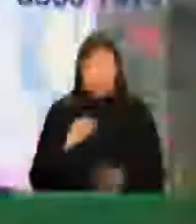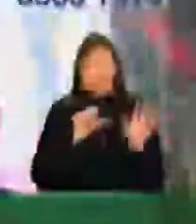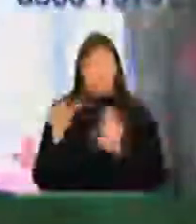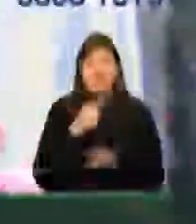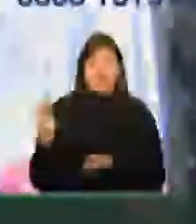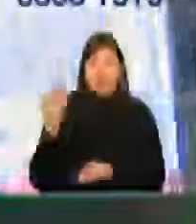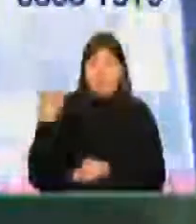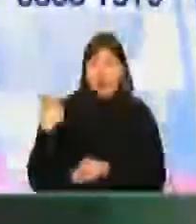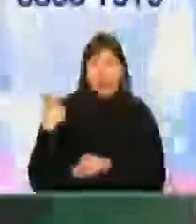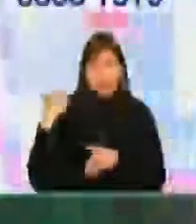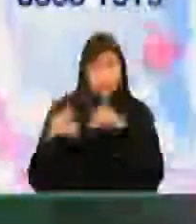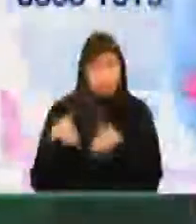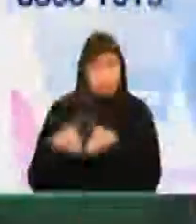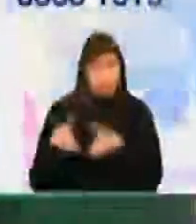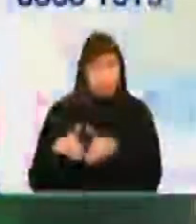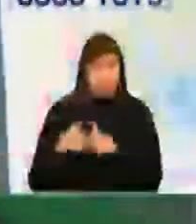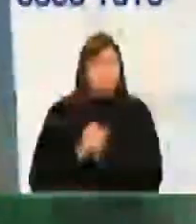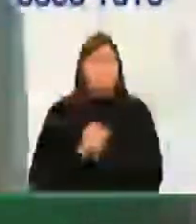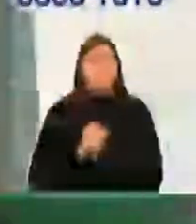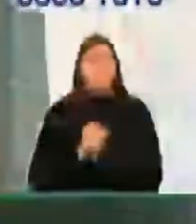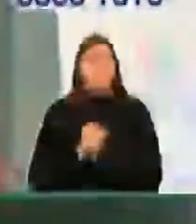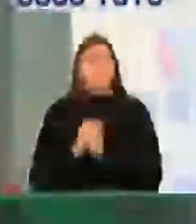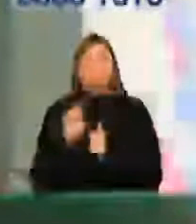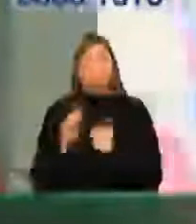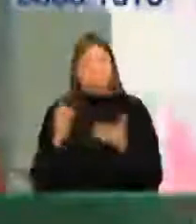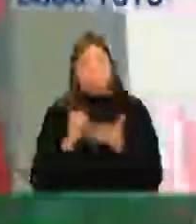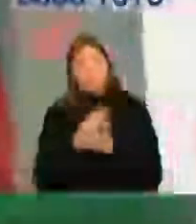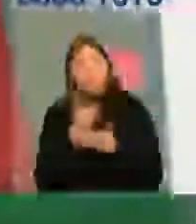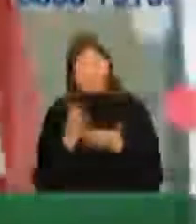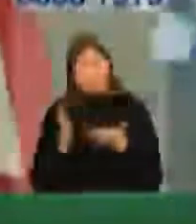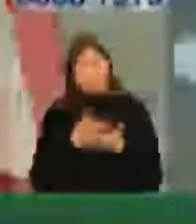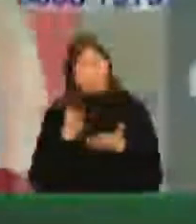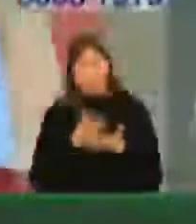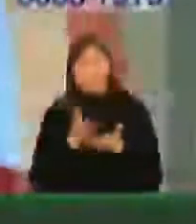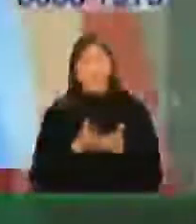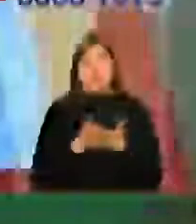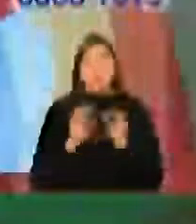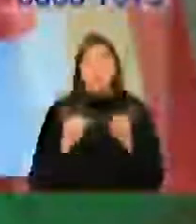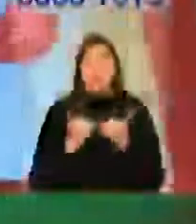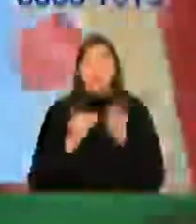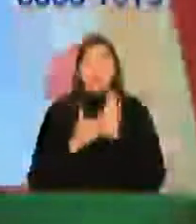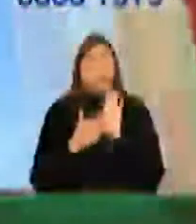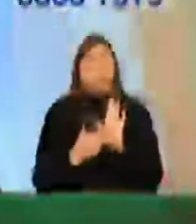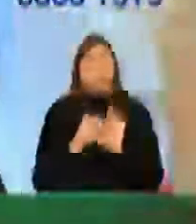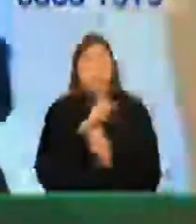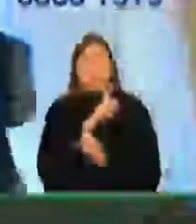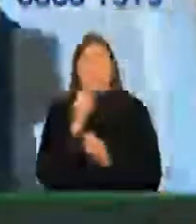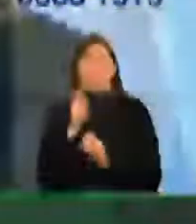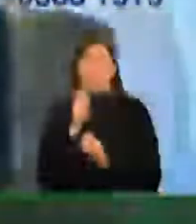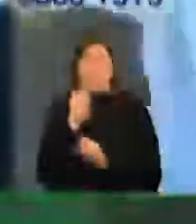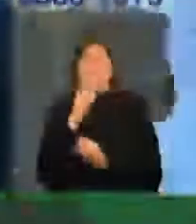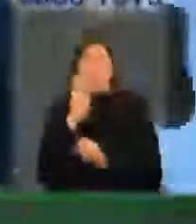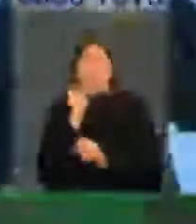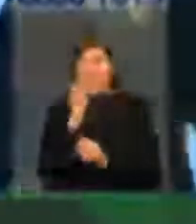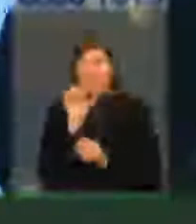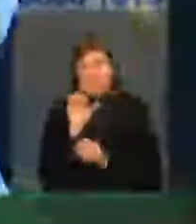a la candidata derechista Keiko Fujimori. El organismo validó un escrutinio actualizado del 100% de las actas, dando el triunfo a Castillo con